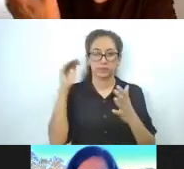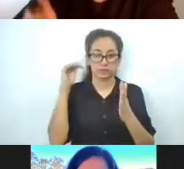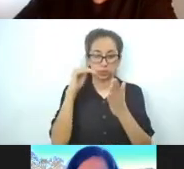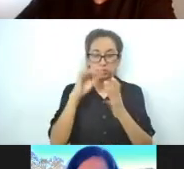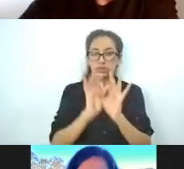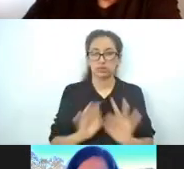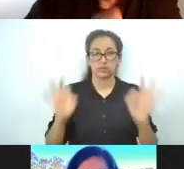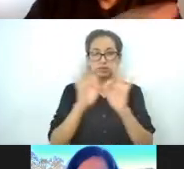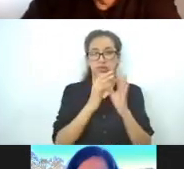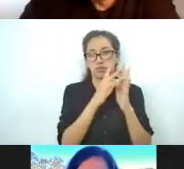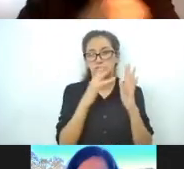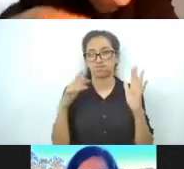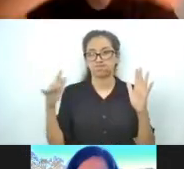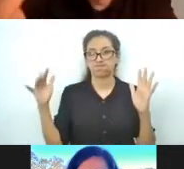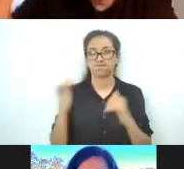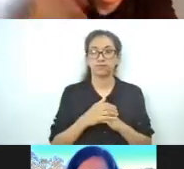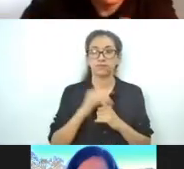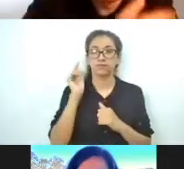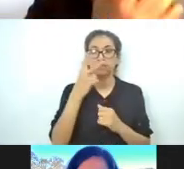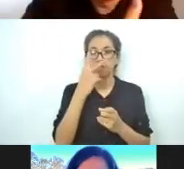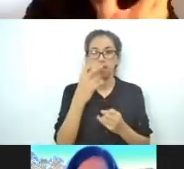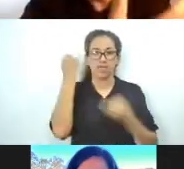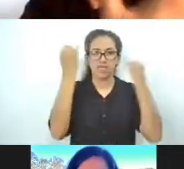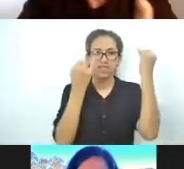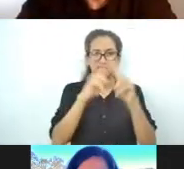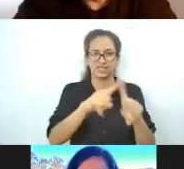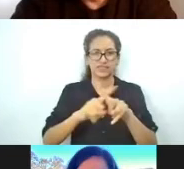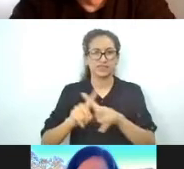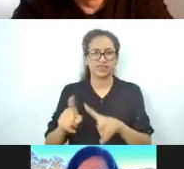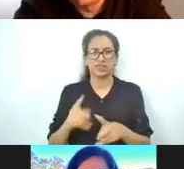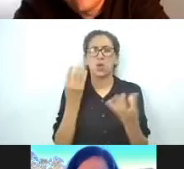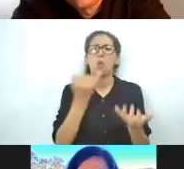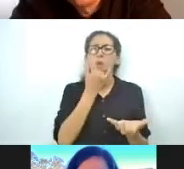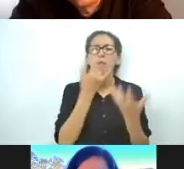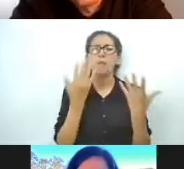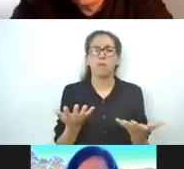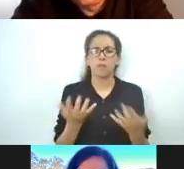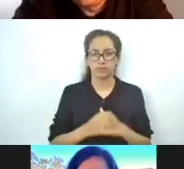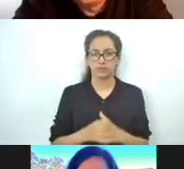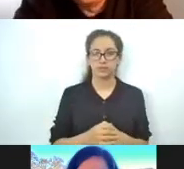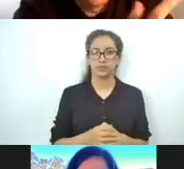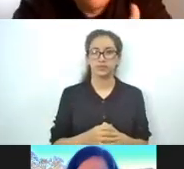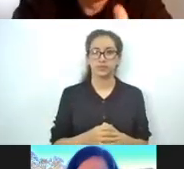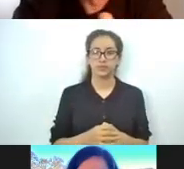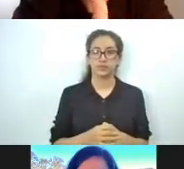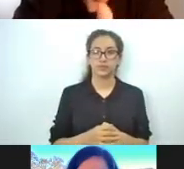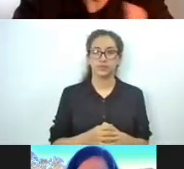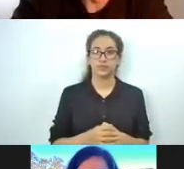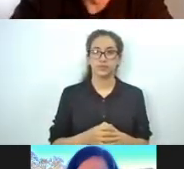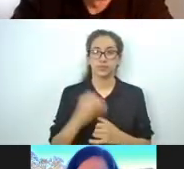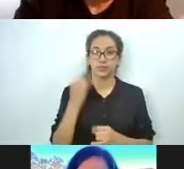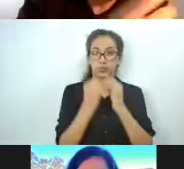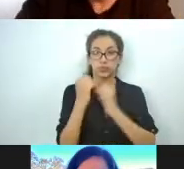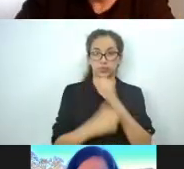es largo, da varias ideas de qué es lo que está pasando en los jóvenes en el transcurso de los últimos